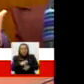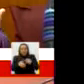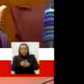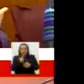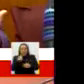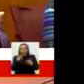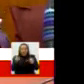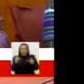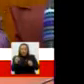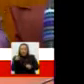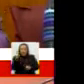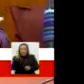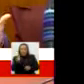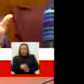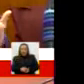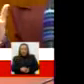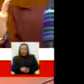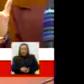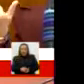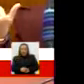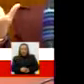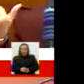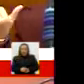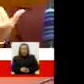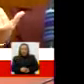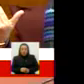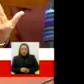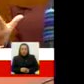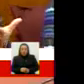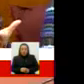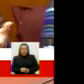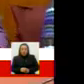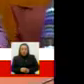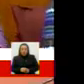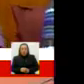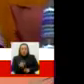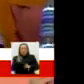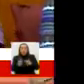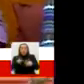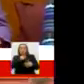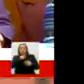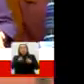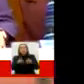son profesores, personas que se dedican a la informática,